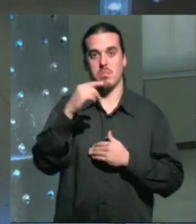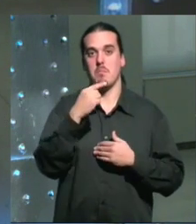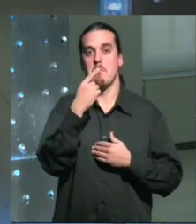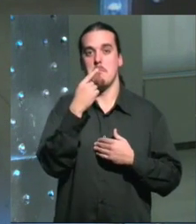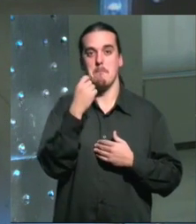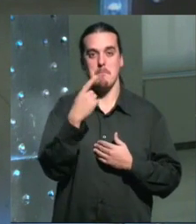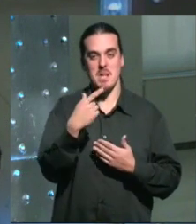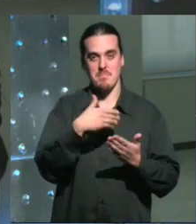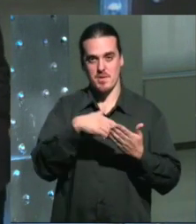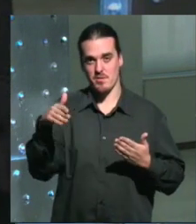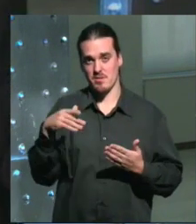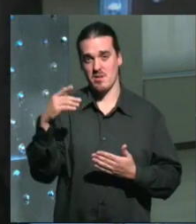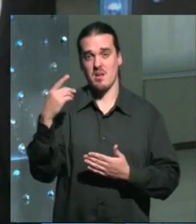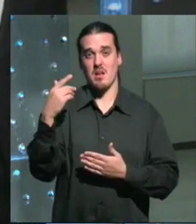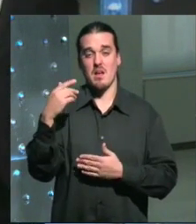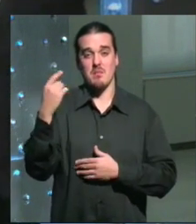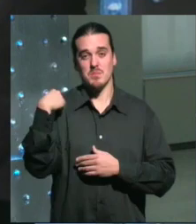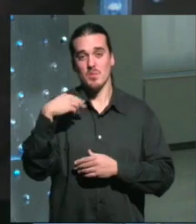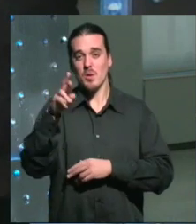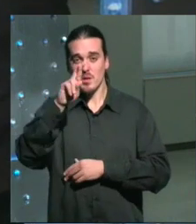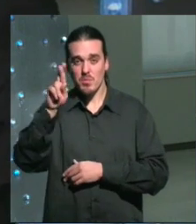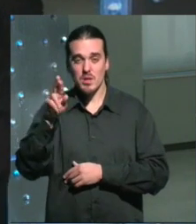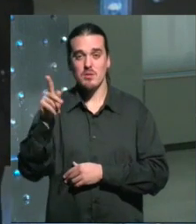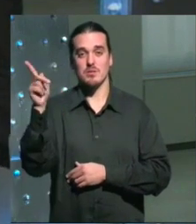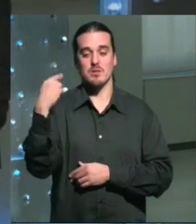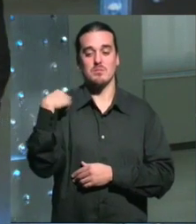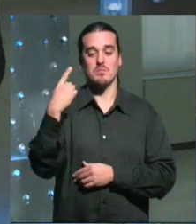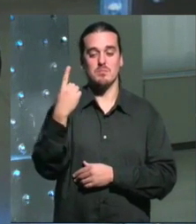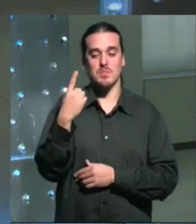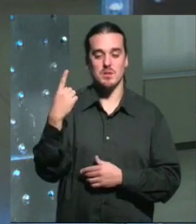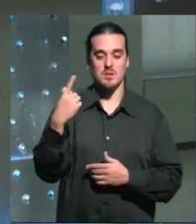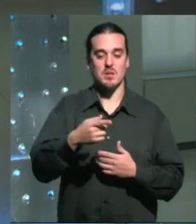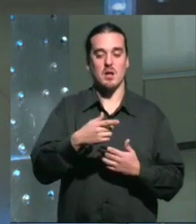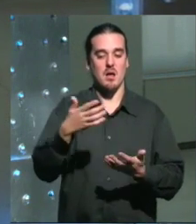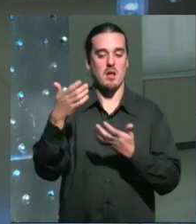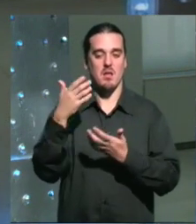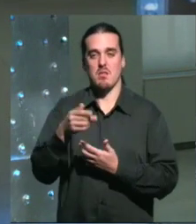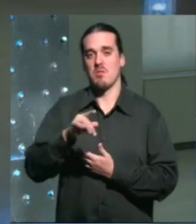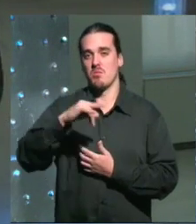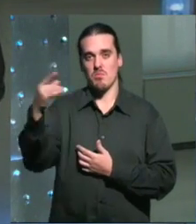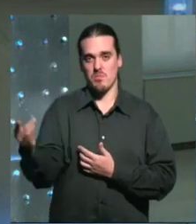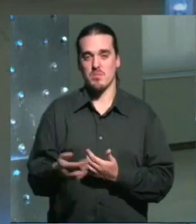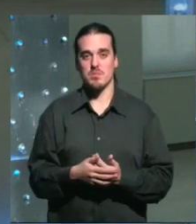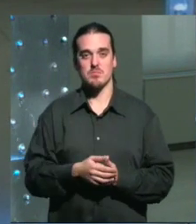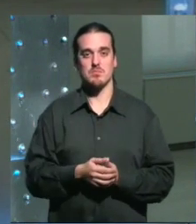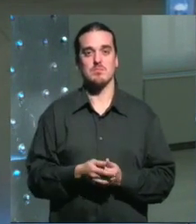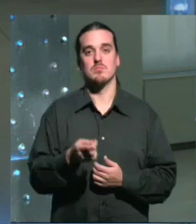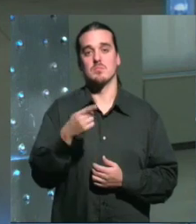2.150 millones de dólares, más de 2 por 1. La superioridad financiera no garantiza el resultado de unas